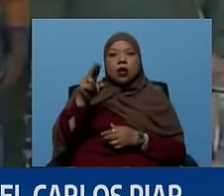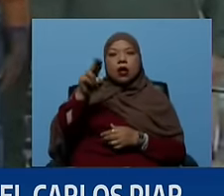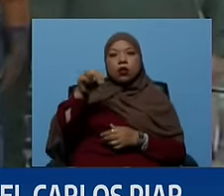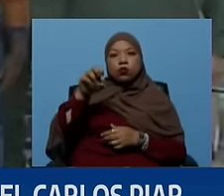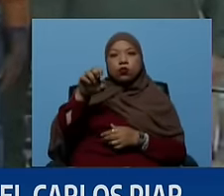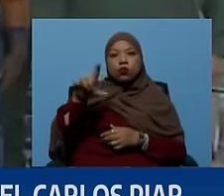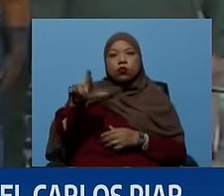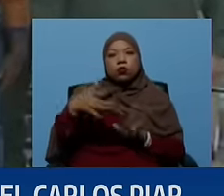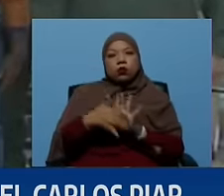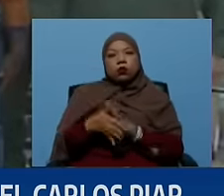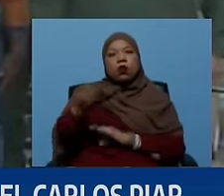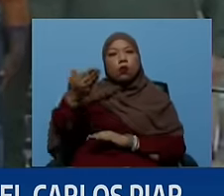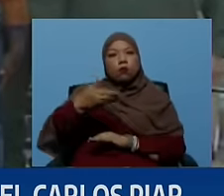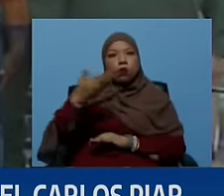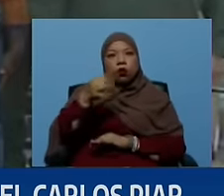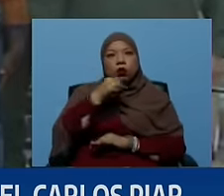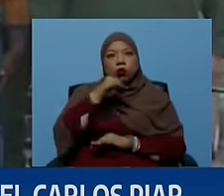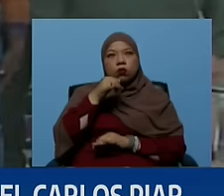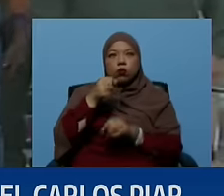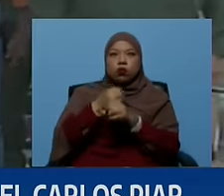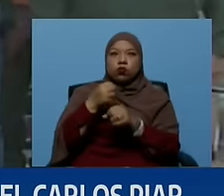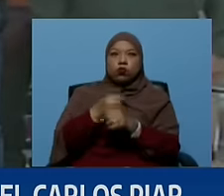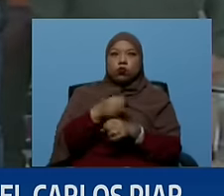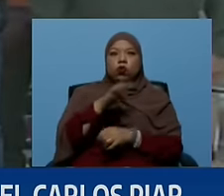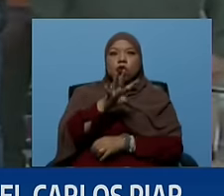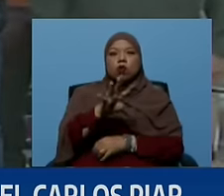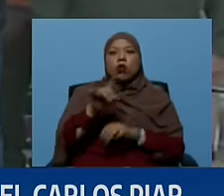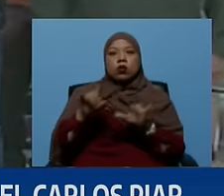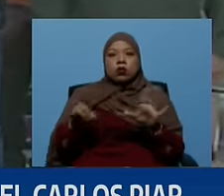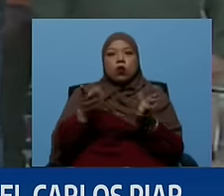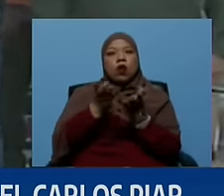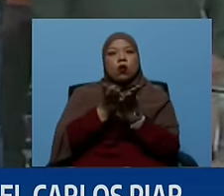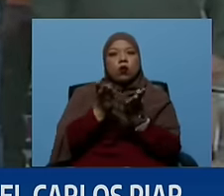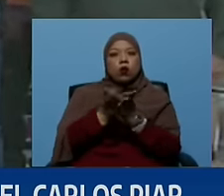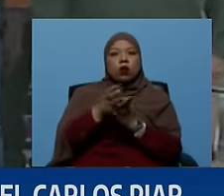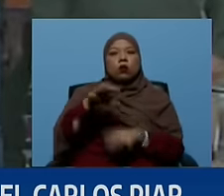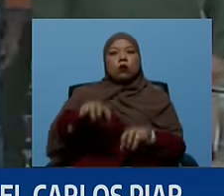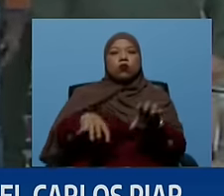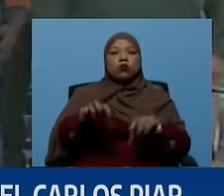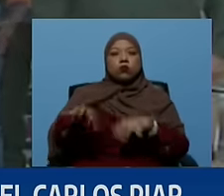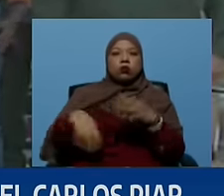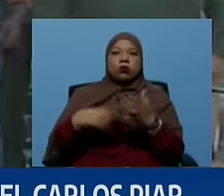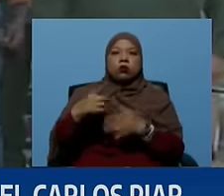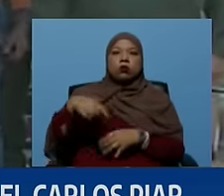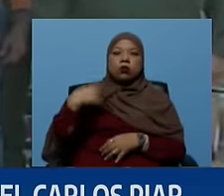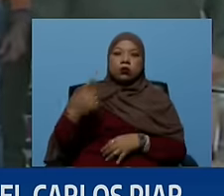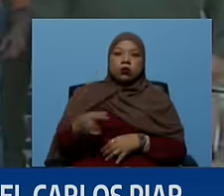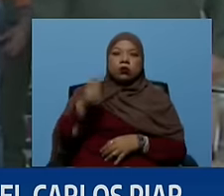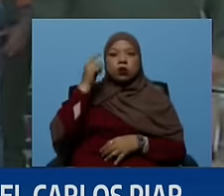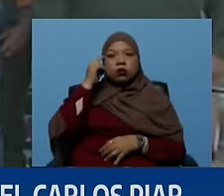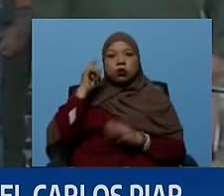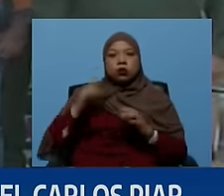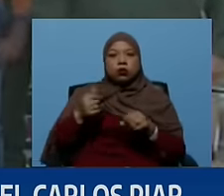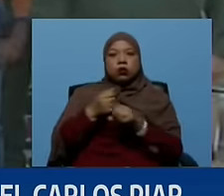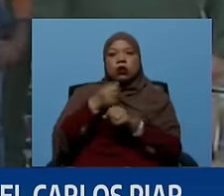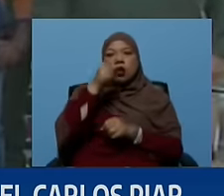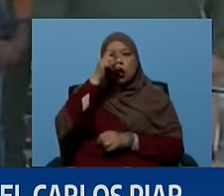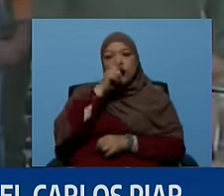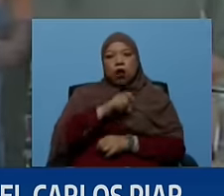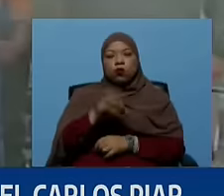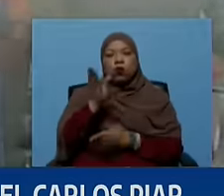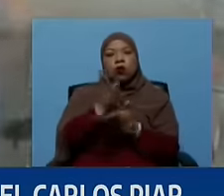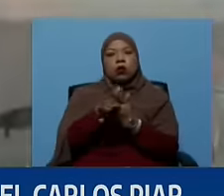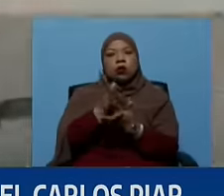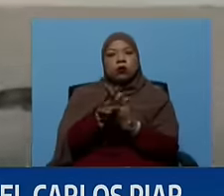llevamos un avance importante de recuperación de 46 escuelas que vamos a recuperar en los próximos días para el inicio del año escolar